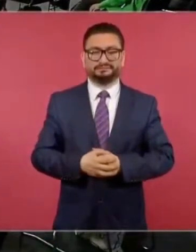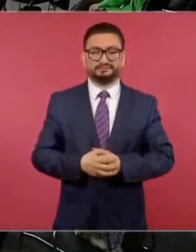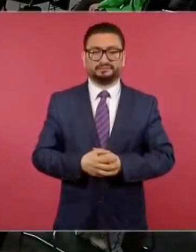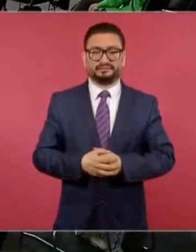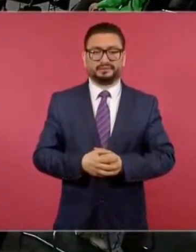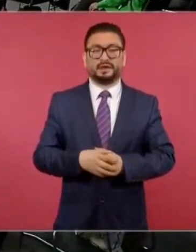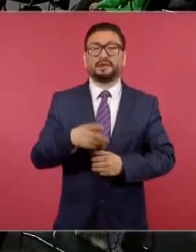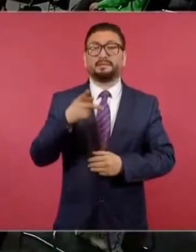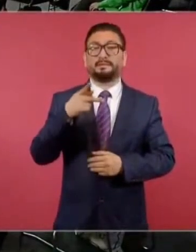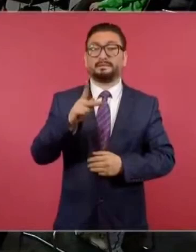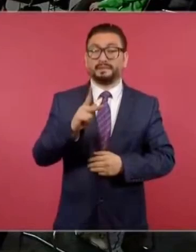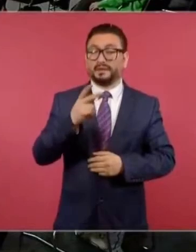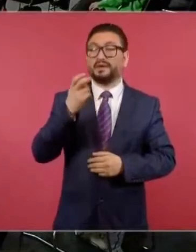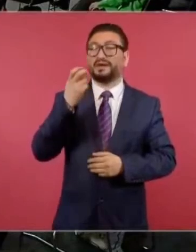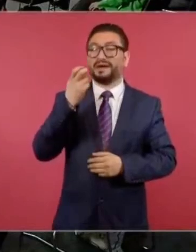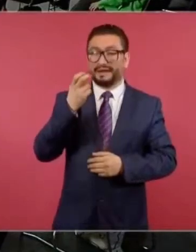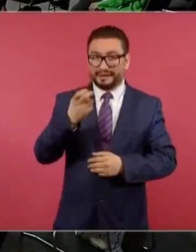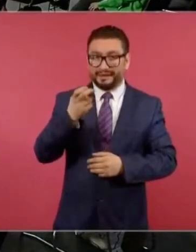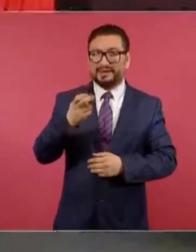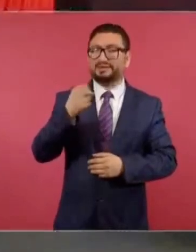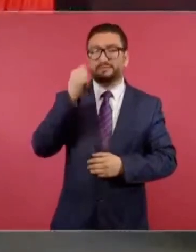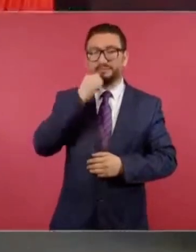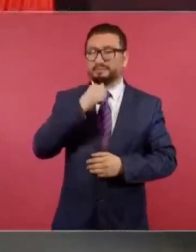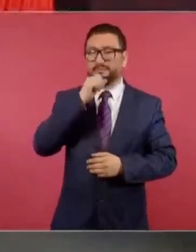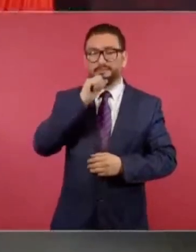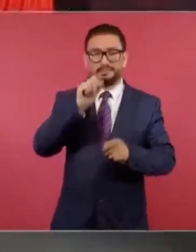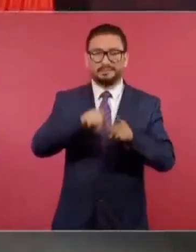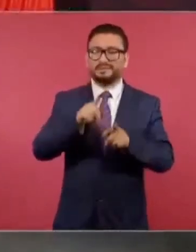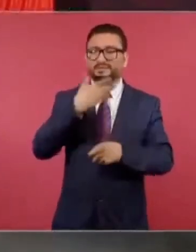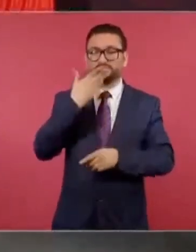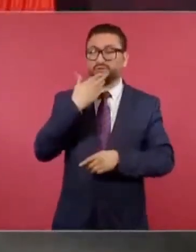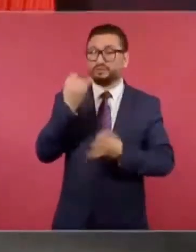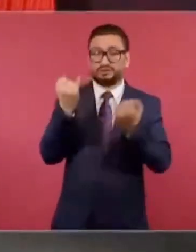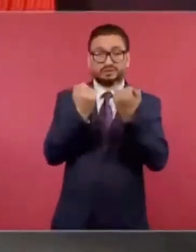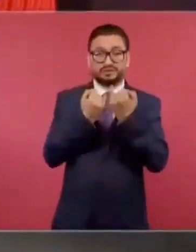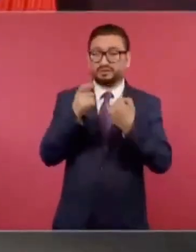Pero ese es el fondo, y es lo mismo de Ciro.